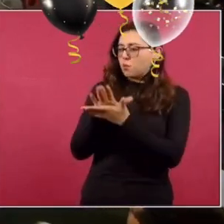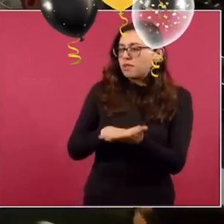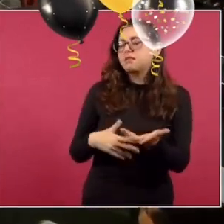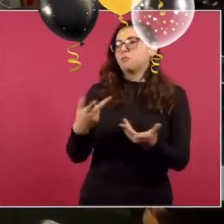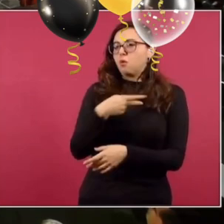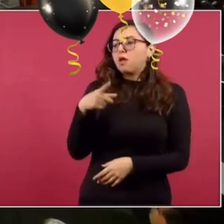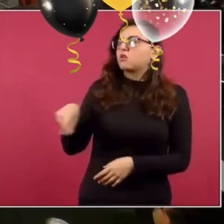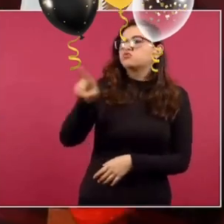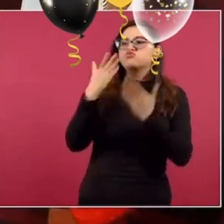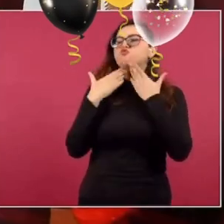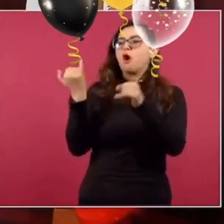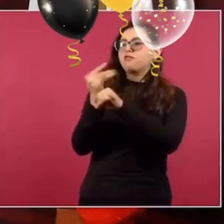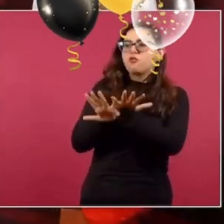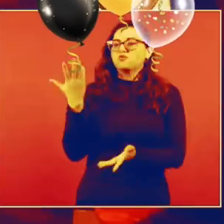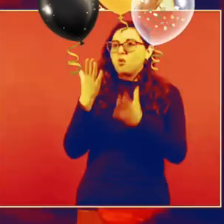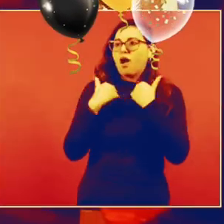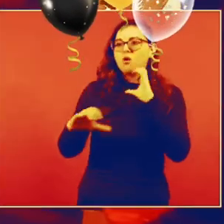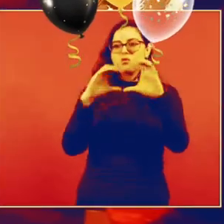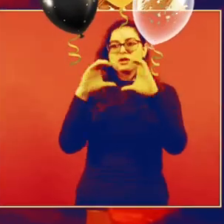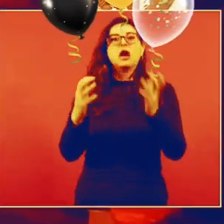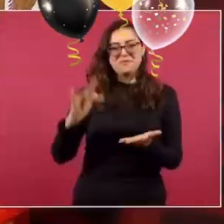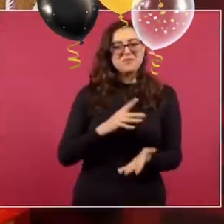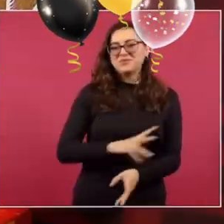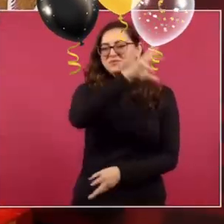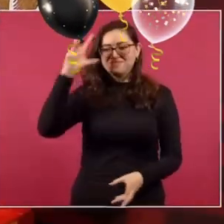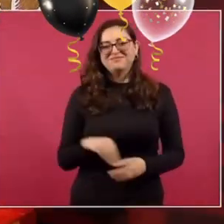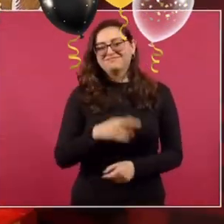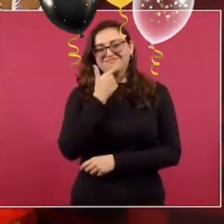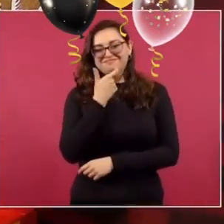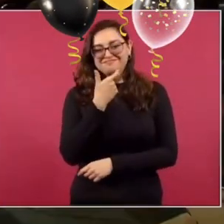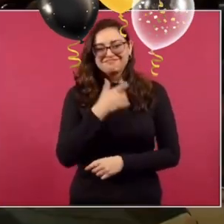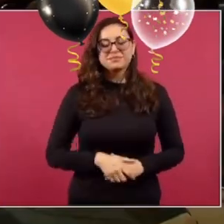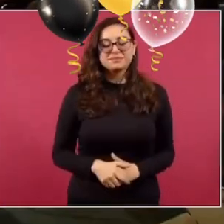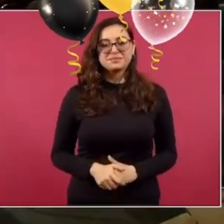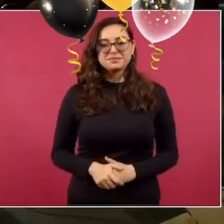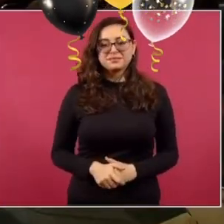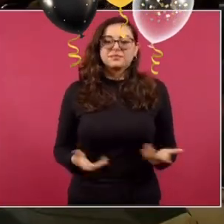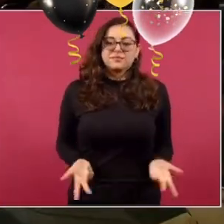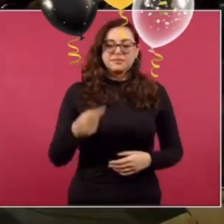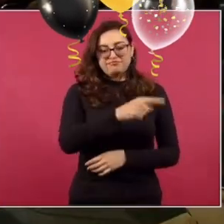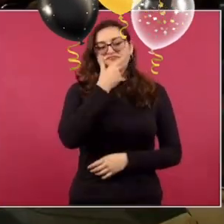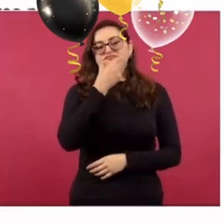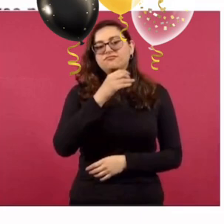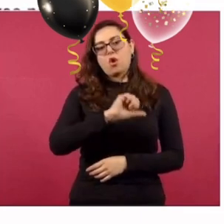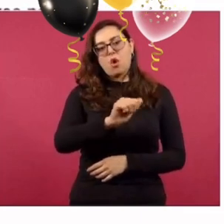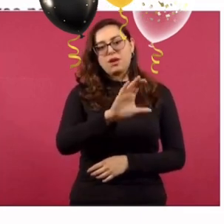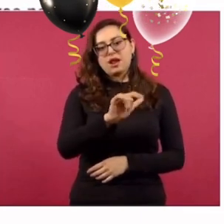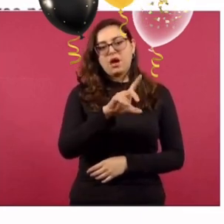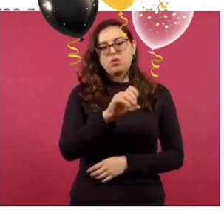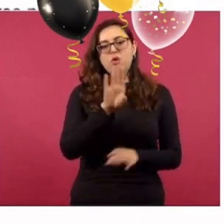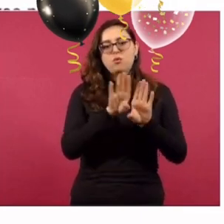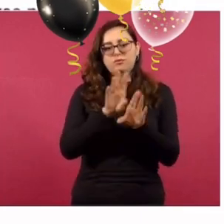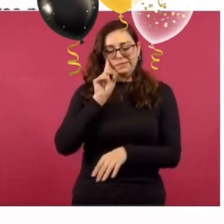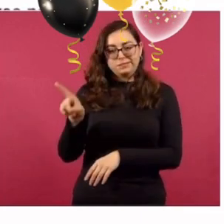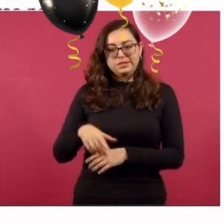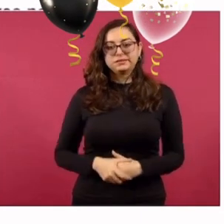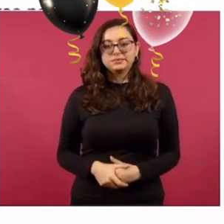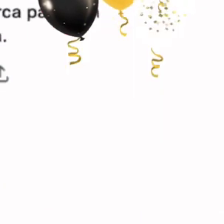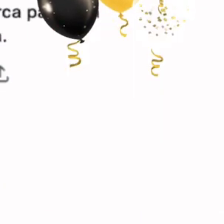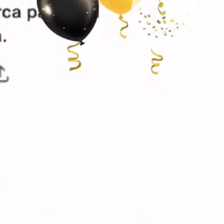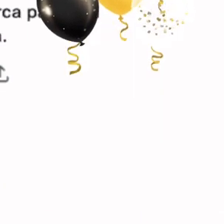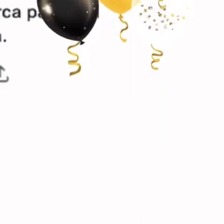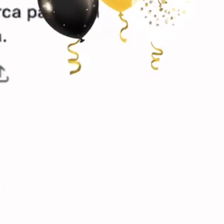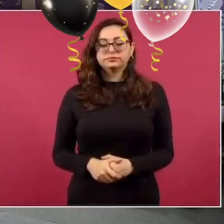caso, ¿para qué? Pierdo el tiempo. Pero miren, Claudio, estos son sus deseos del